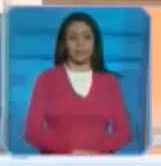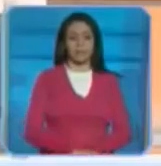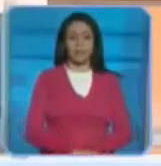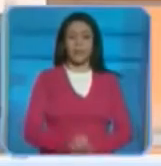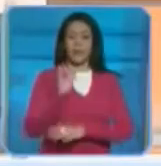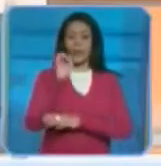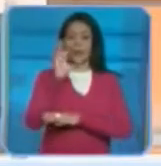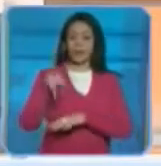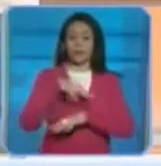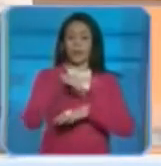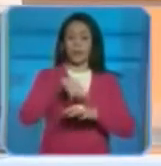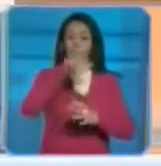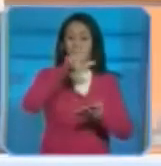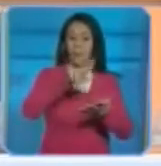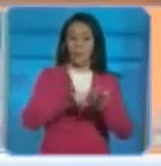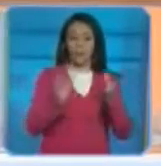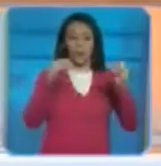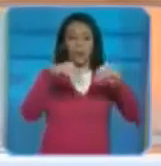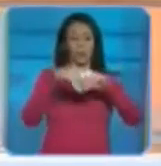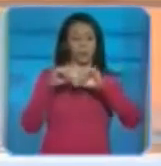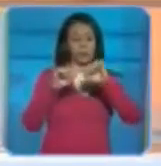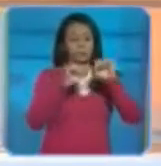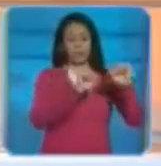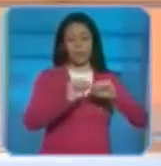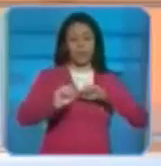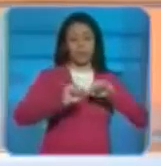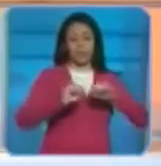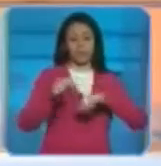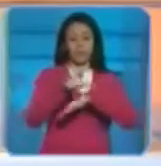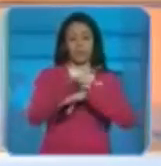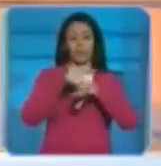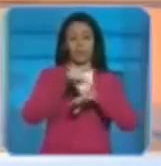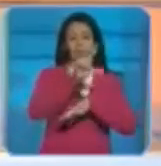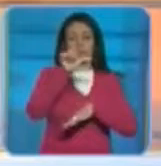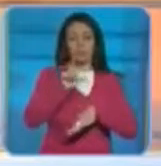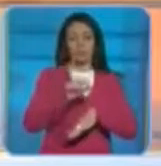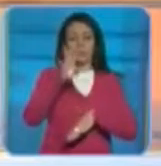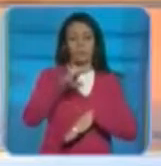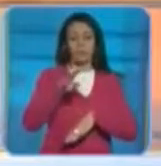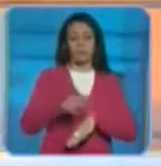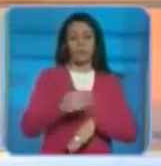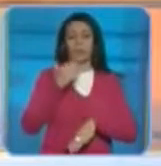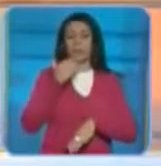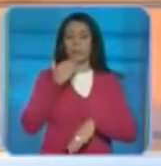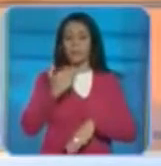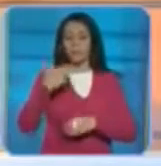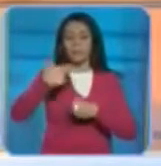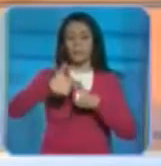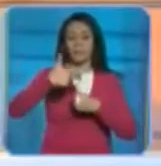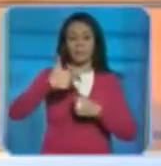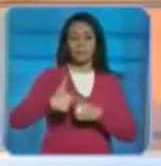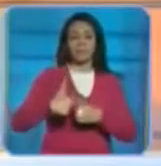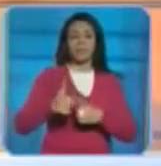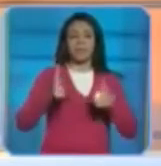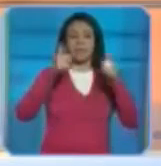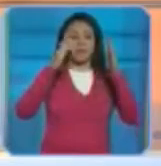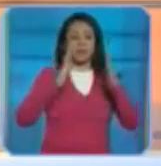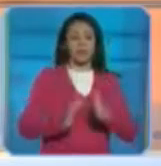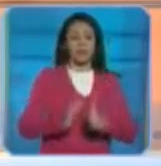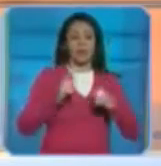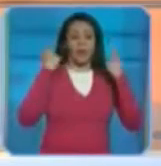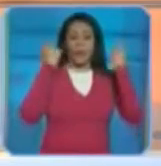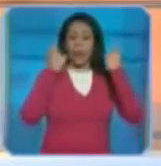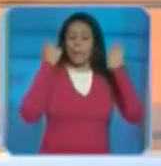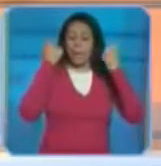la asamblea nacional aprobó un acuerdo en rechazo a las acciones del gobierno de guyana al otorgar concesiones petroleras y autorizar